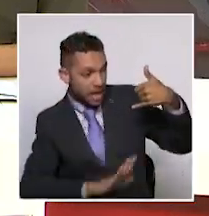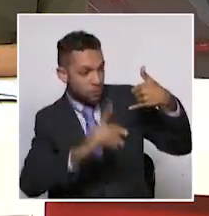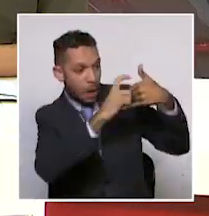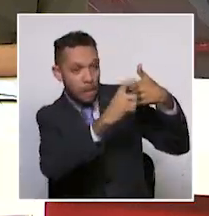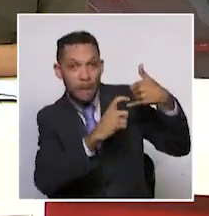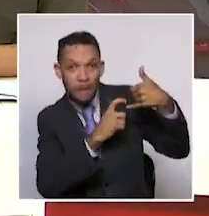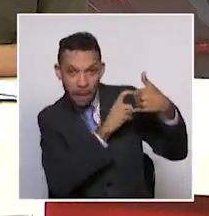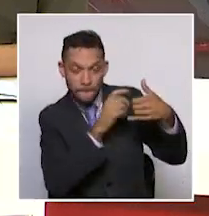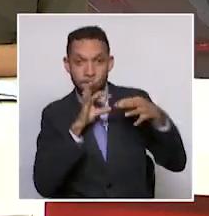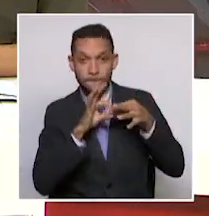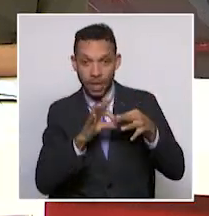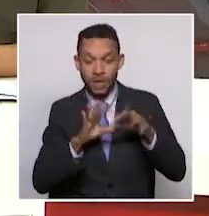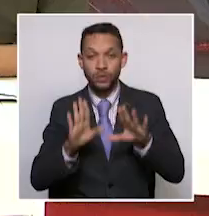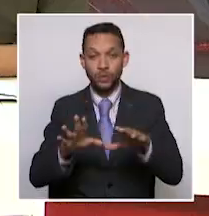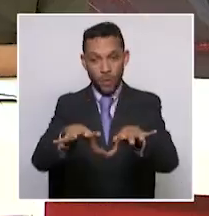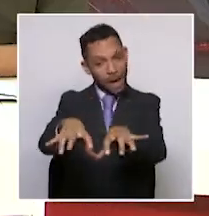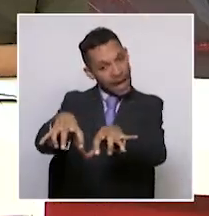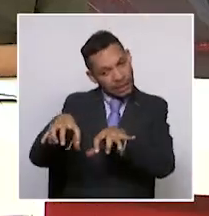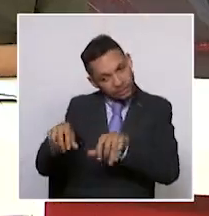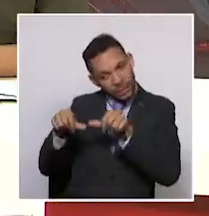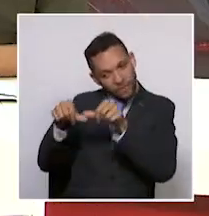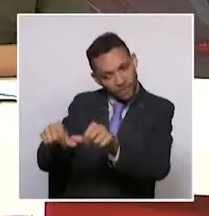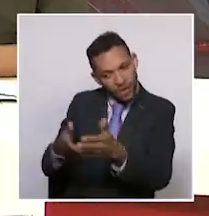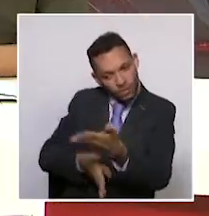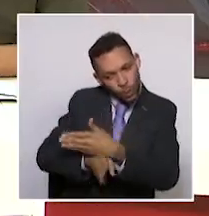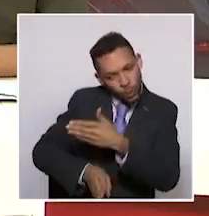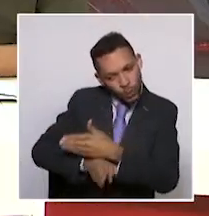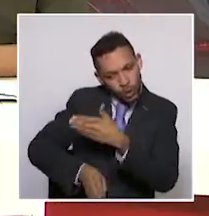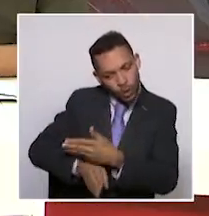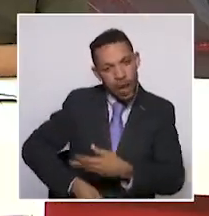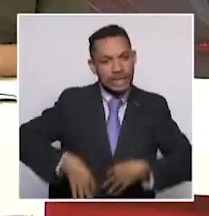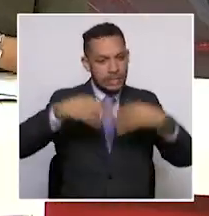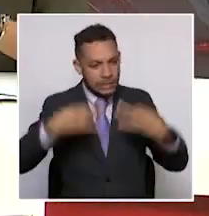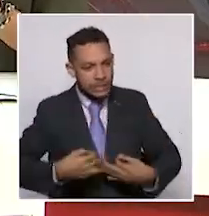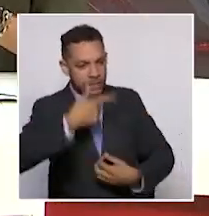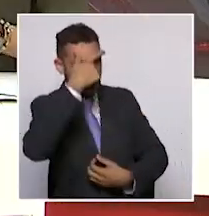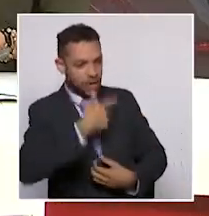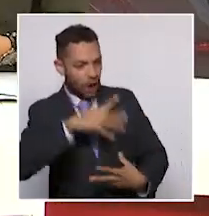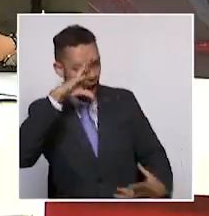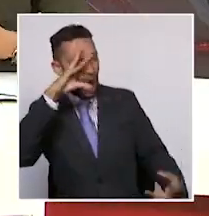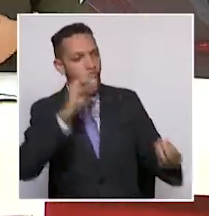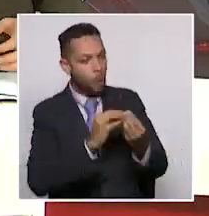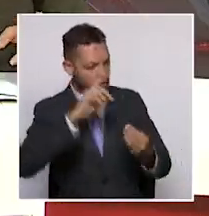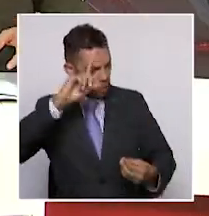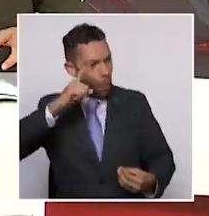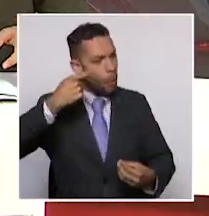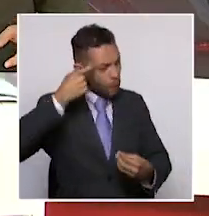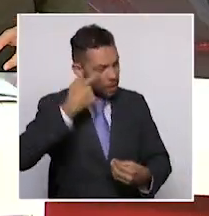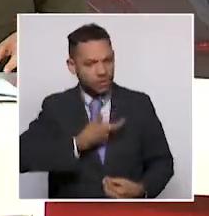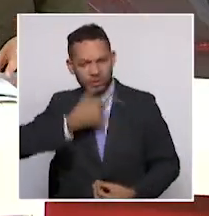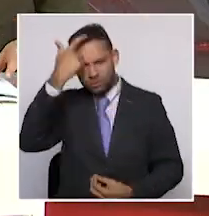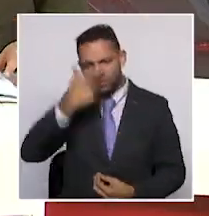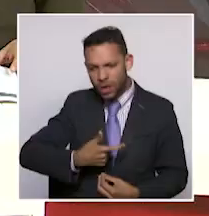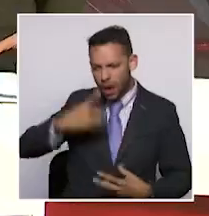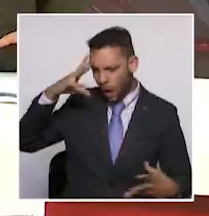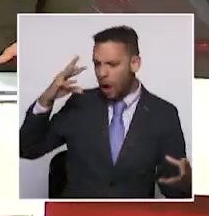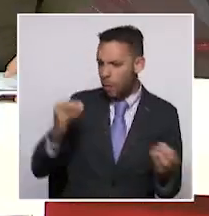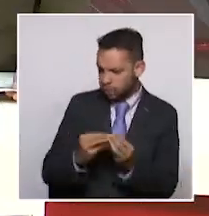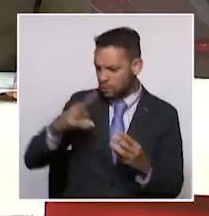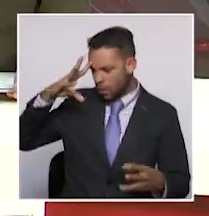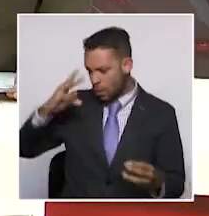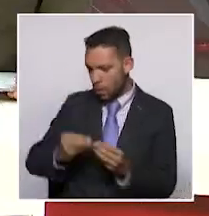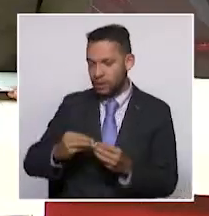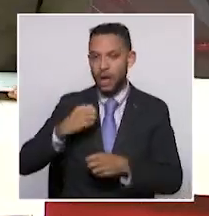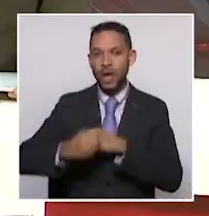indígenas se mantendrán en asamblea permanente para revisar y garantizar que esta vez el gobierno sí les cumpla los acuerdos pactados en el